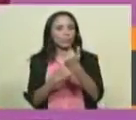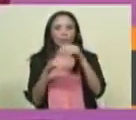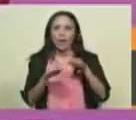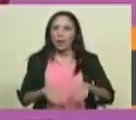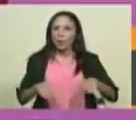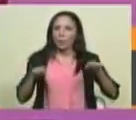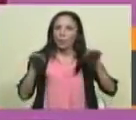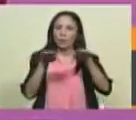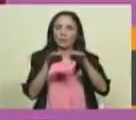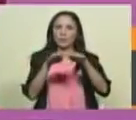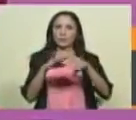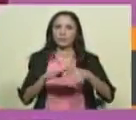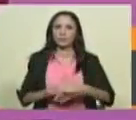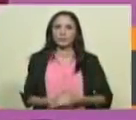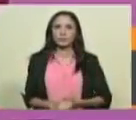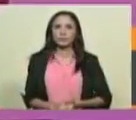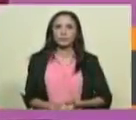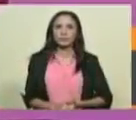iguales.